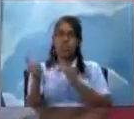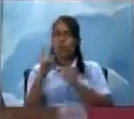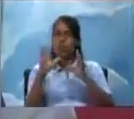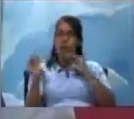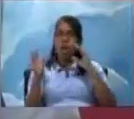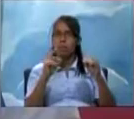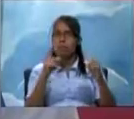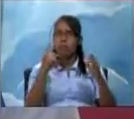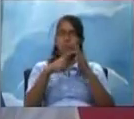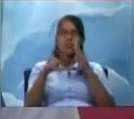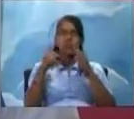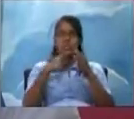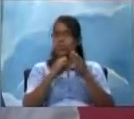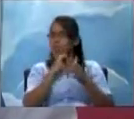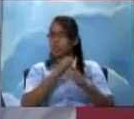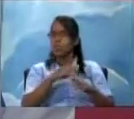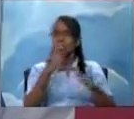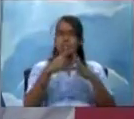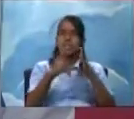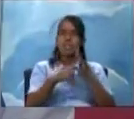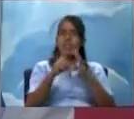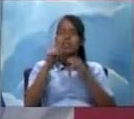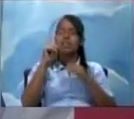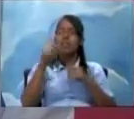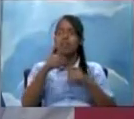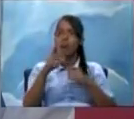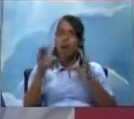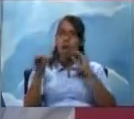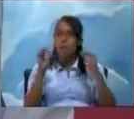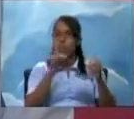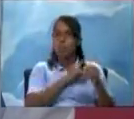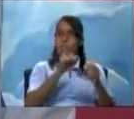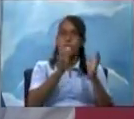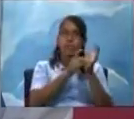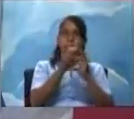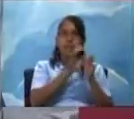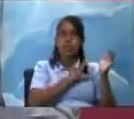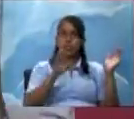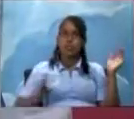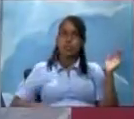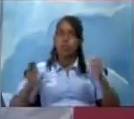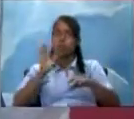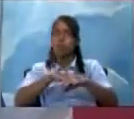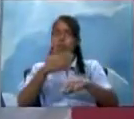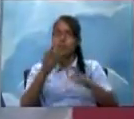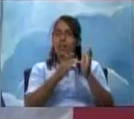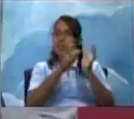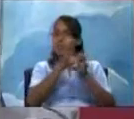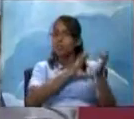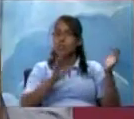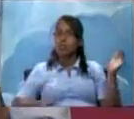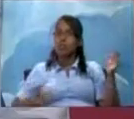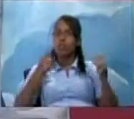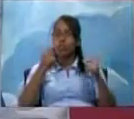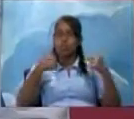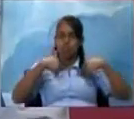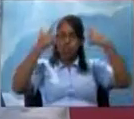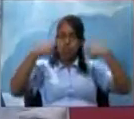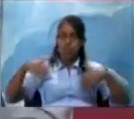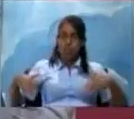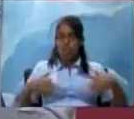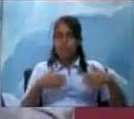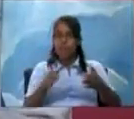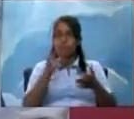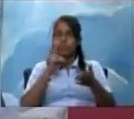no hablamos cuentos de lo otro, de esto, sino hablamos de Jesucristo. ¿Por qué? Porque Jesucristo dijo, yo soy